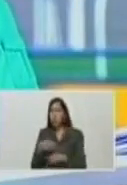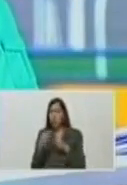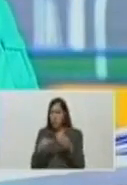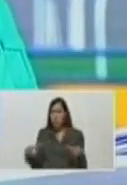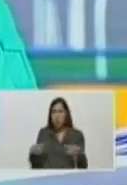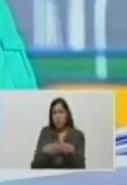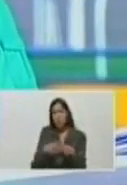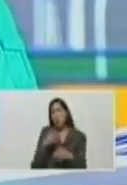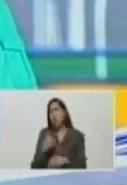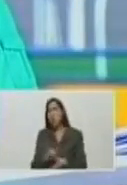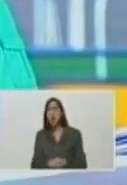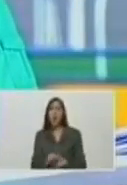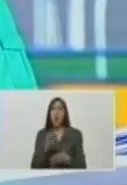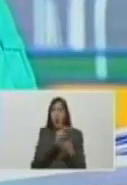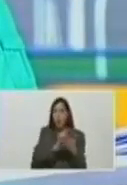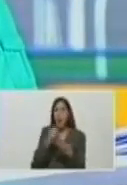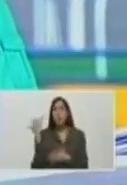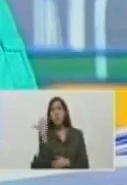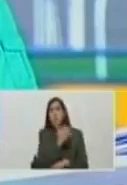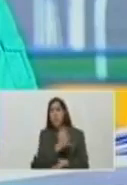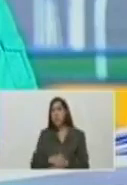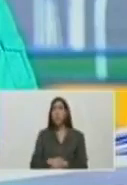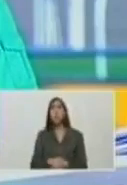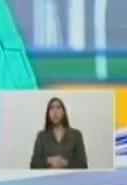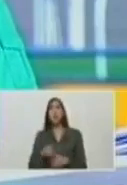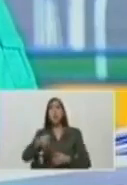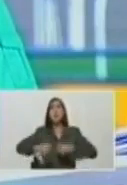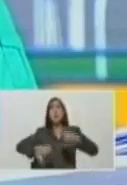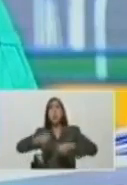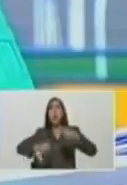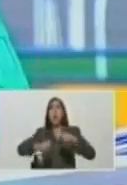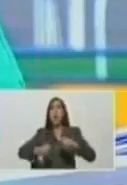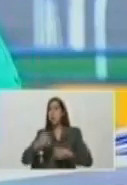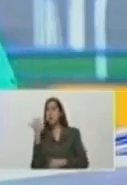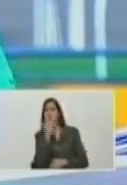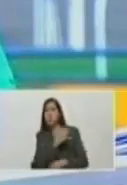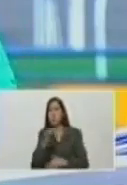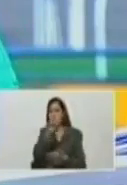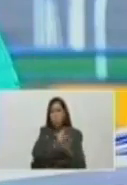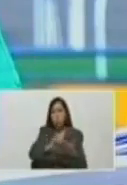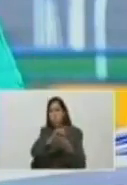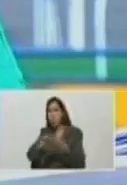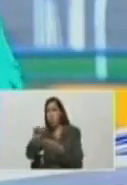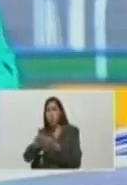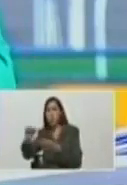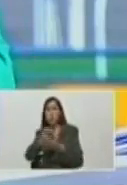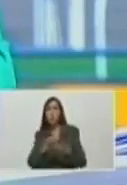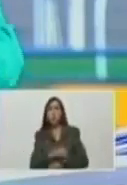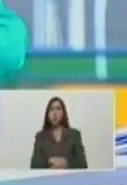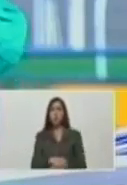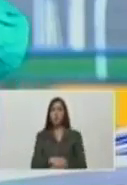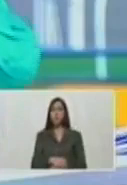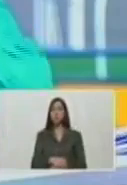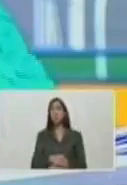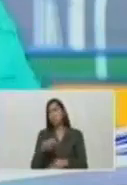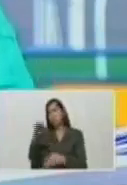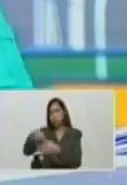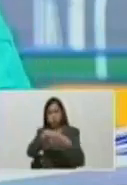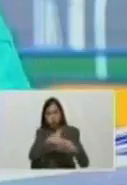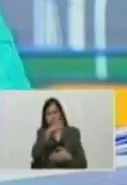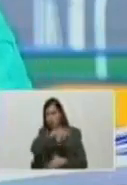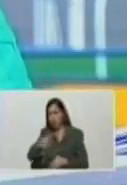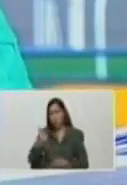limpiar vidrios de los carros que se paraban en el semáforo. Se metían algunos realitos que la gente le daba